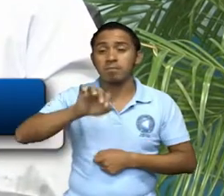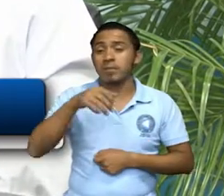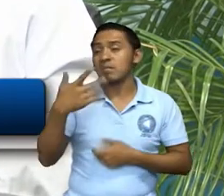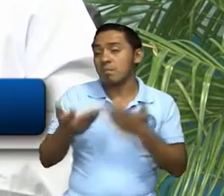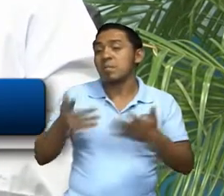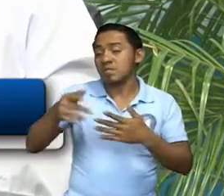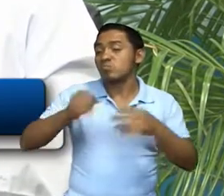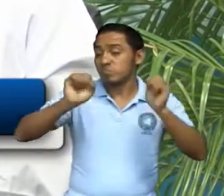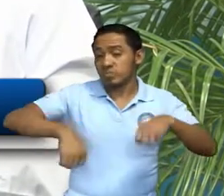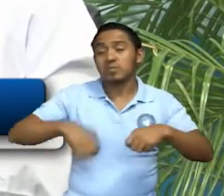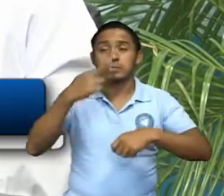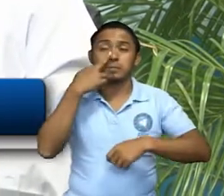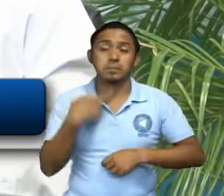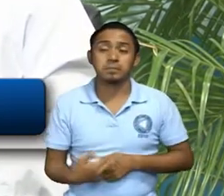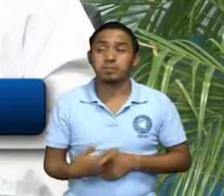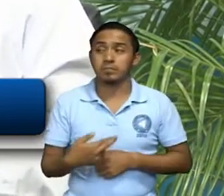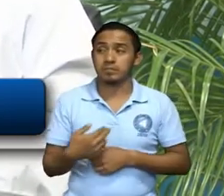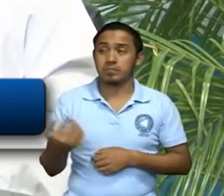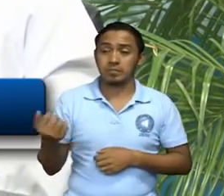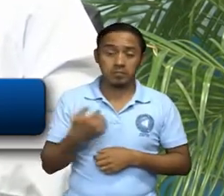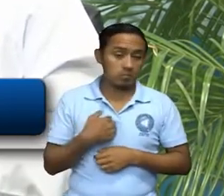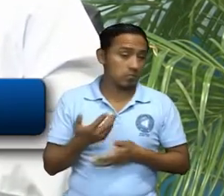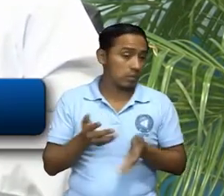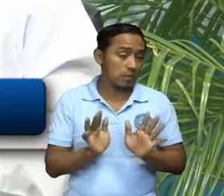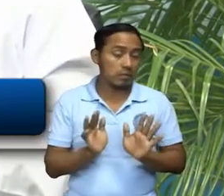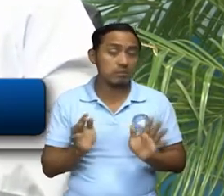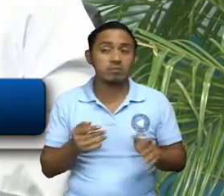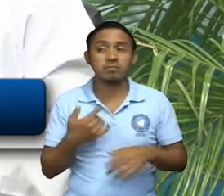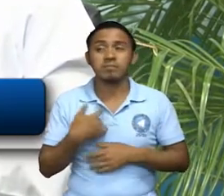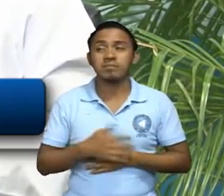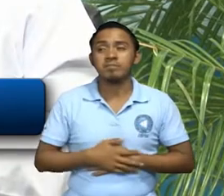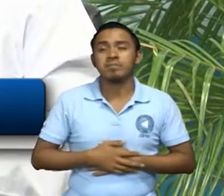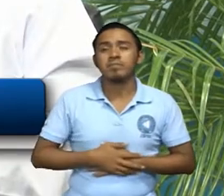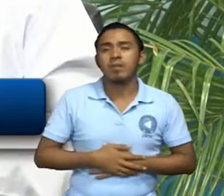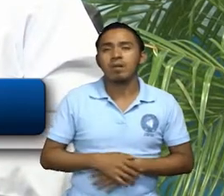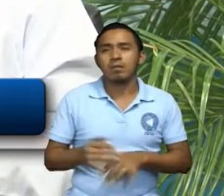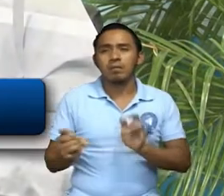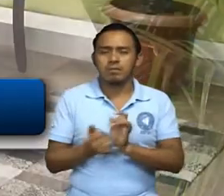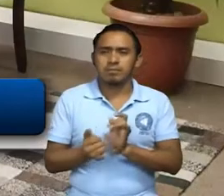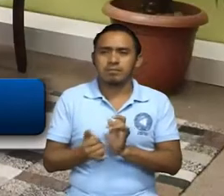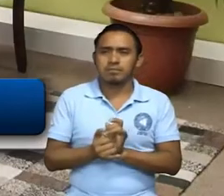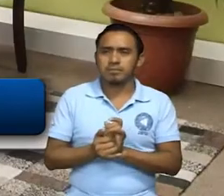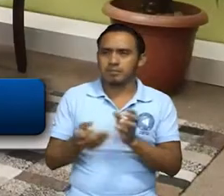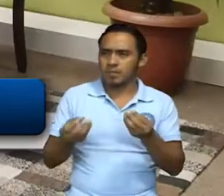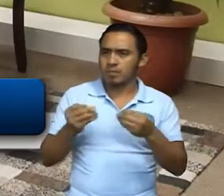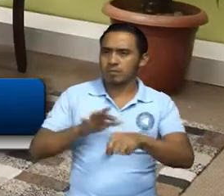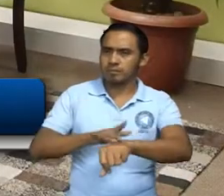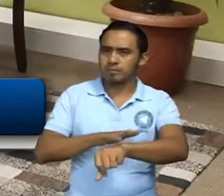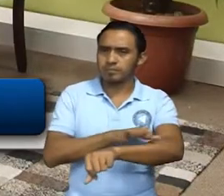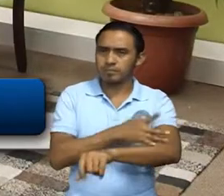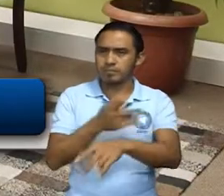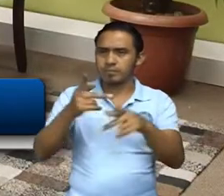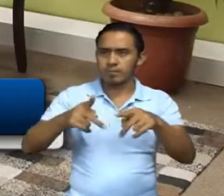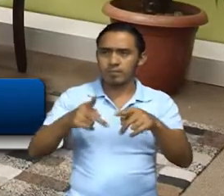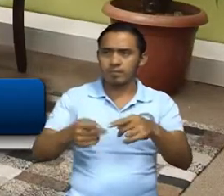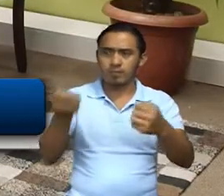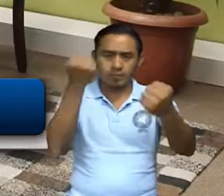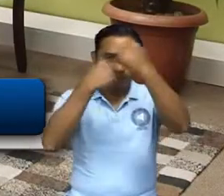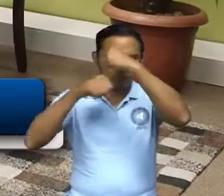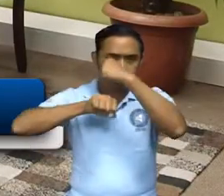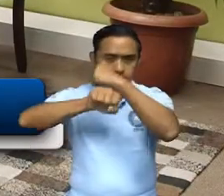cause sangrado, ¿ya? Sí. Sin que tú lo desees. Claro. Me imagino que también esto es muy sensible a las personas boxeadoras o